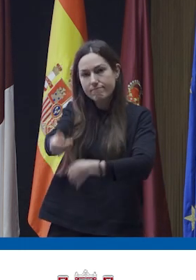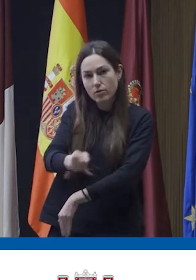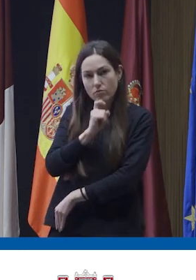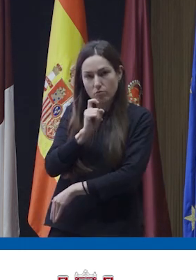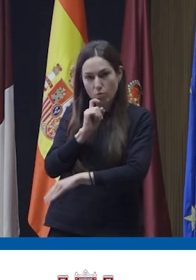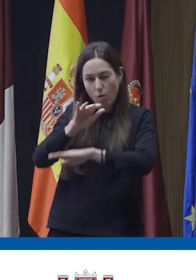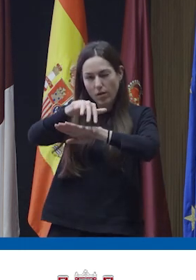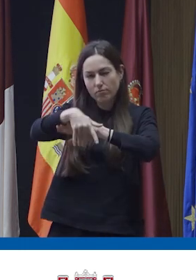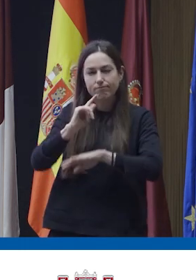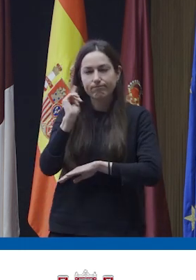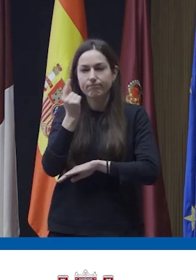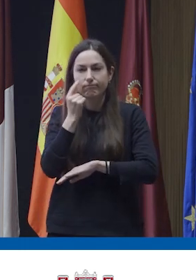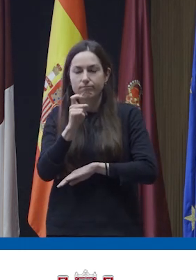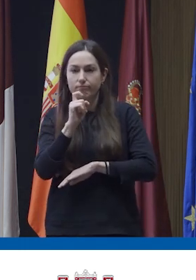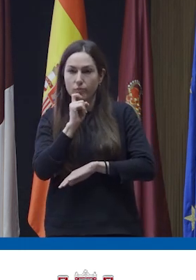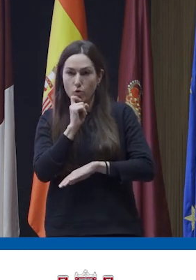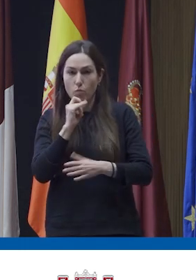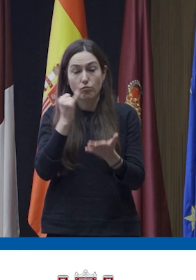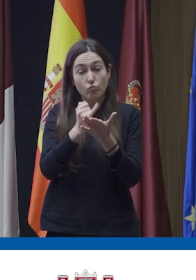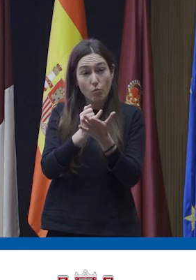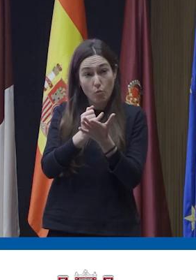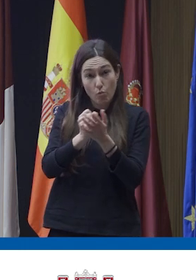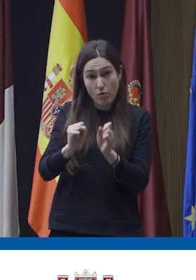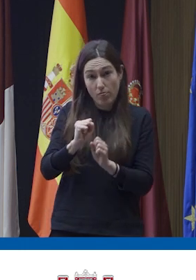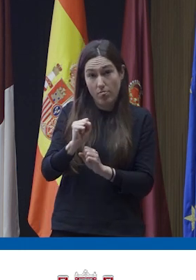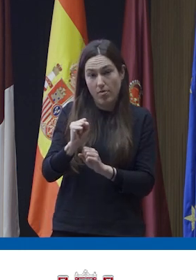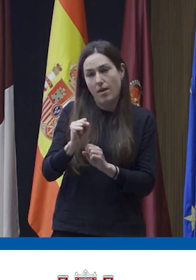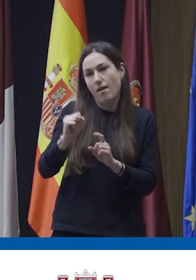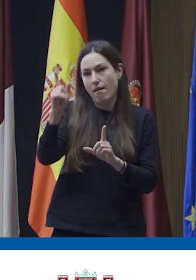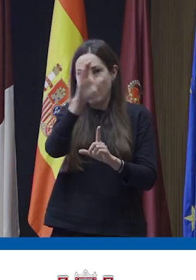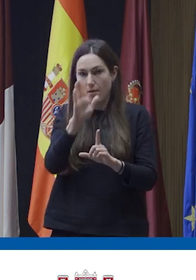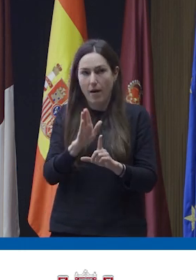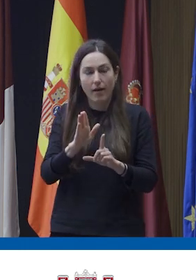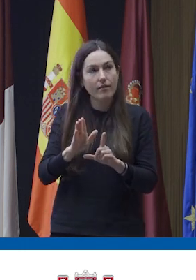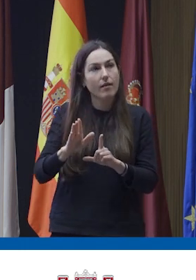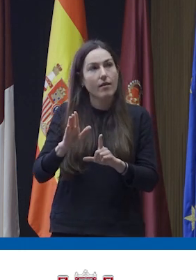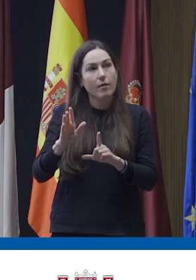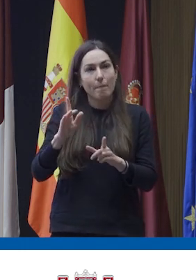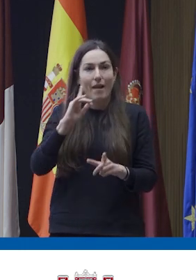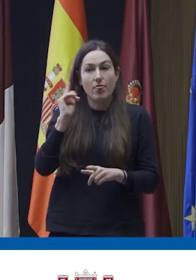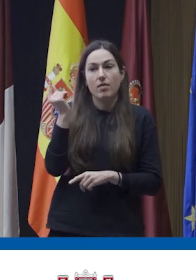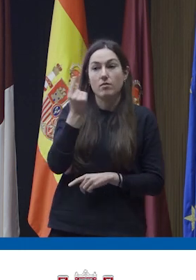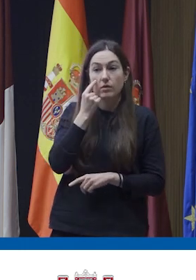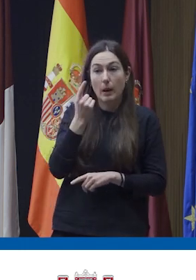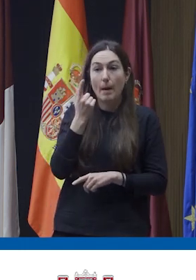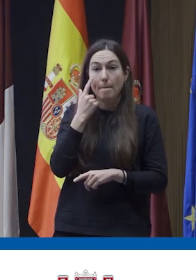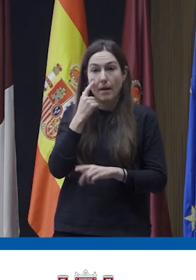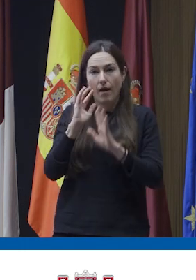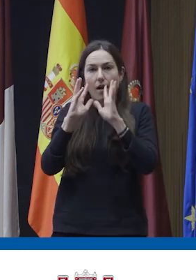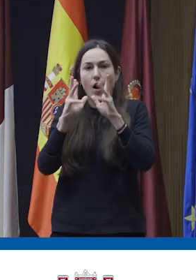nos vamos a ayudar de pruebas de imagen, ¿vale? Tanto para diagnosticarla como para calcular la lente